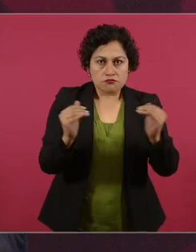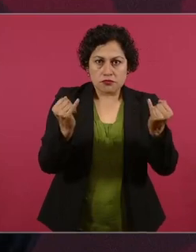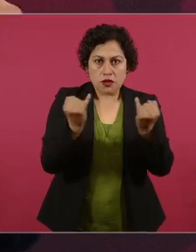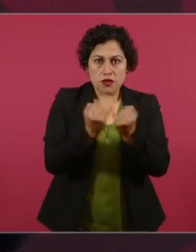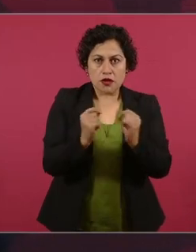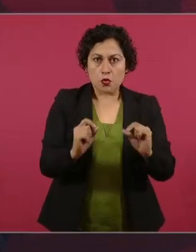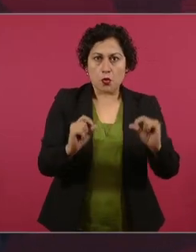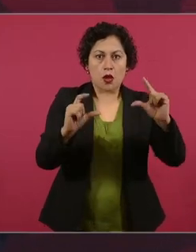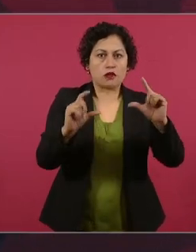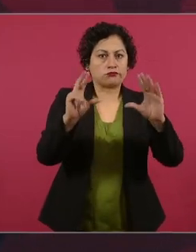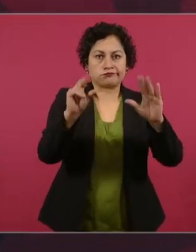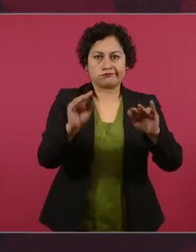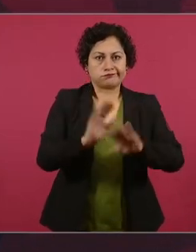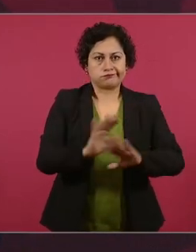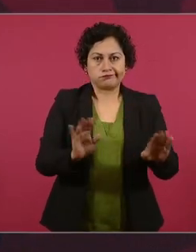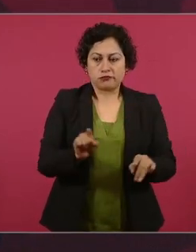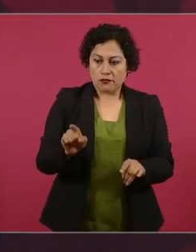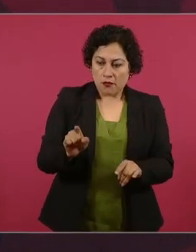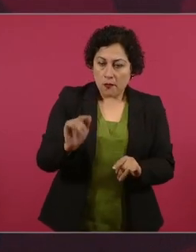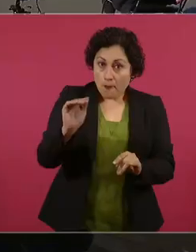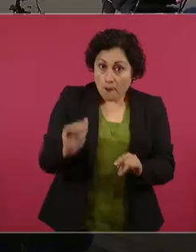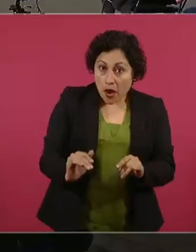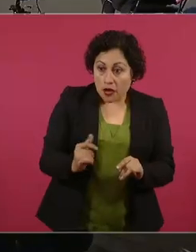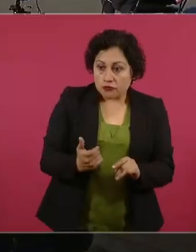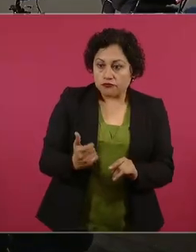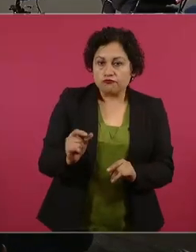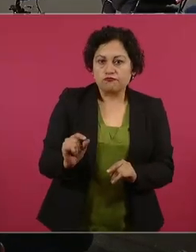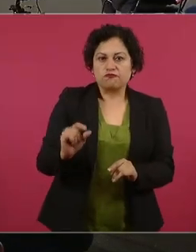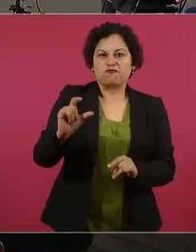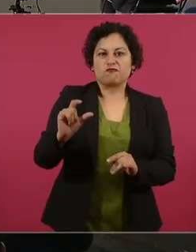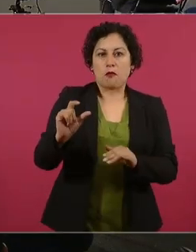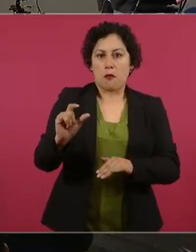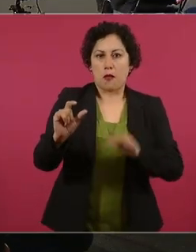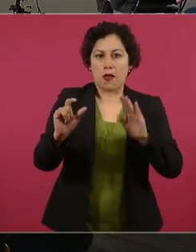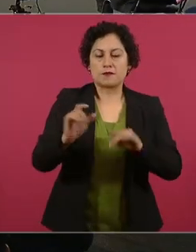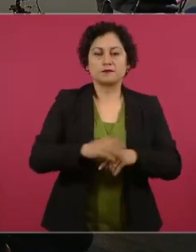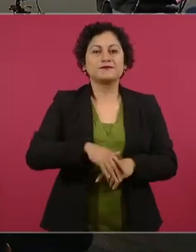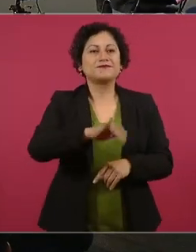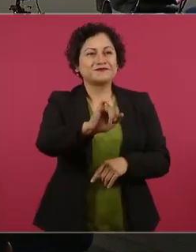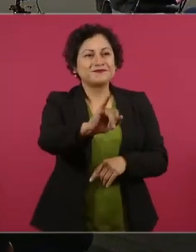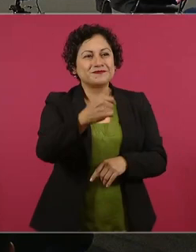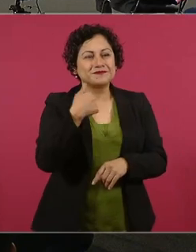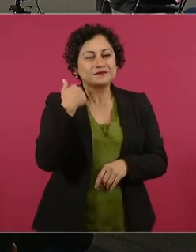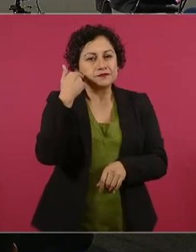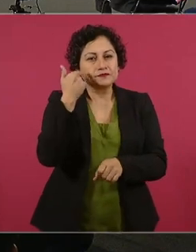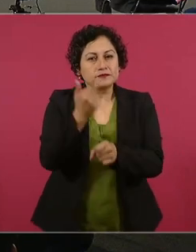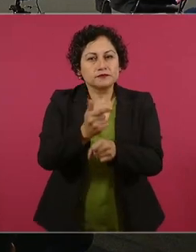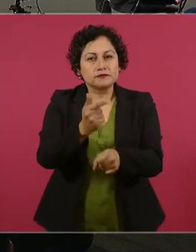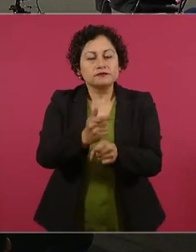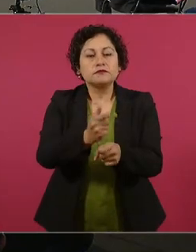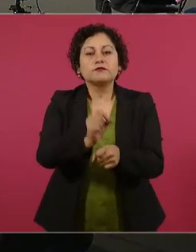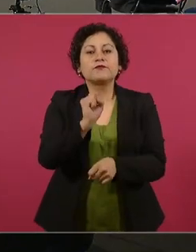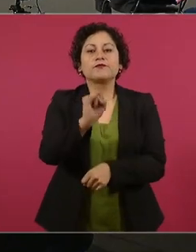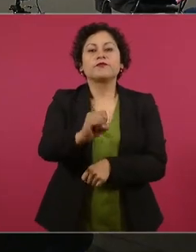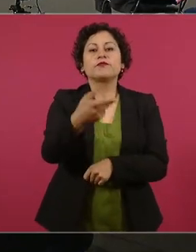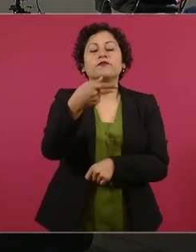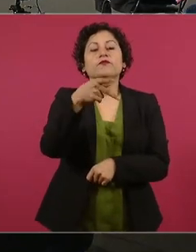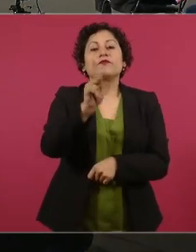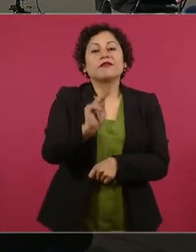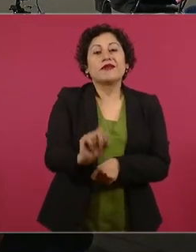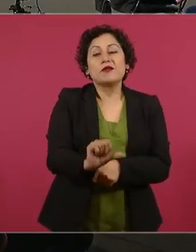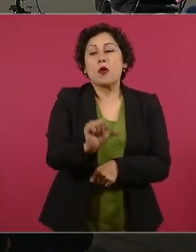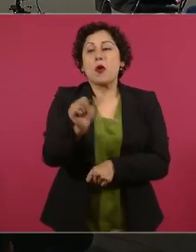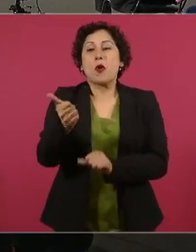Sí, o sea, los operativos sí me he dado cuenta de esa parte, pero sí. Hay un nivel que están como que en un